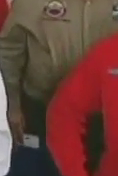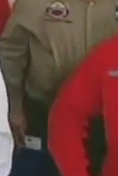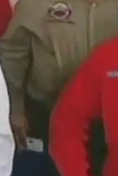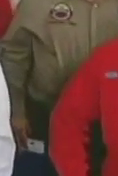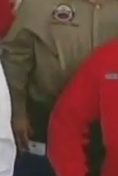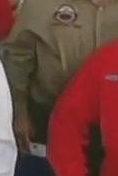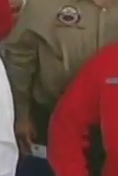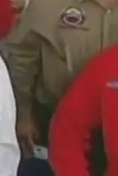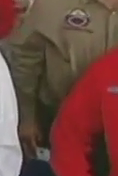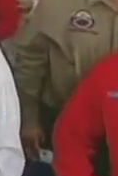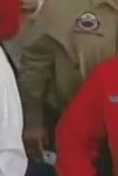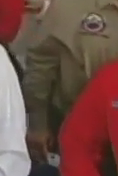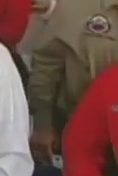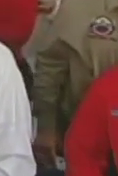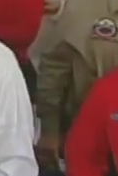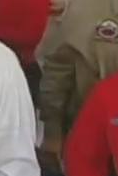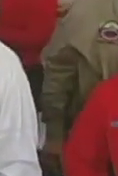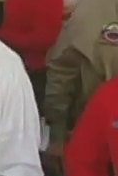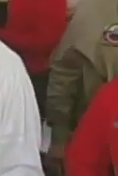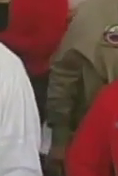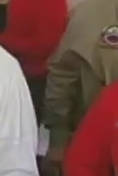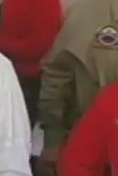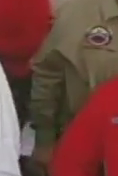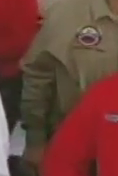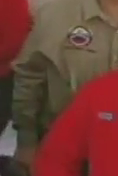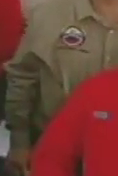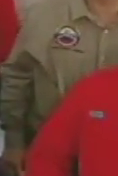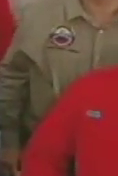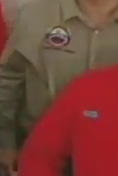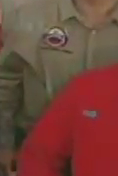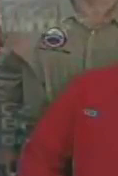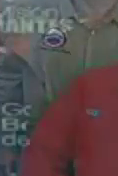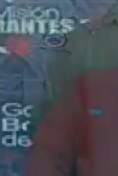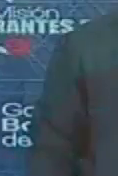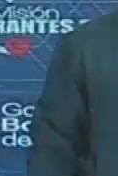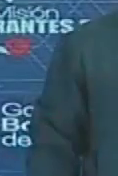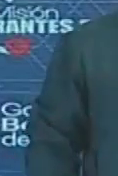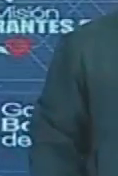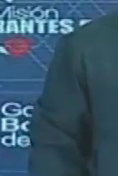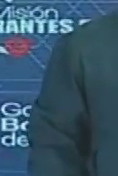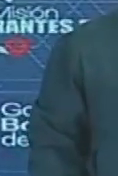En mi barrio el empedrado marrón. ¿Oído?